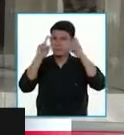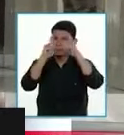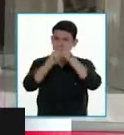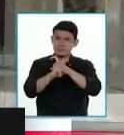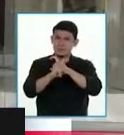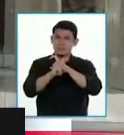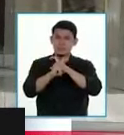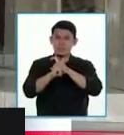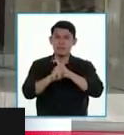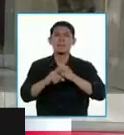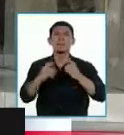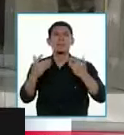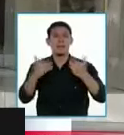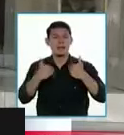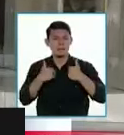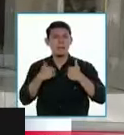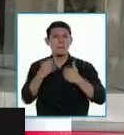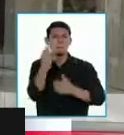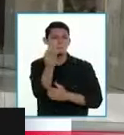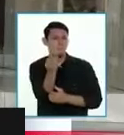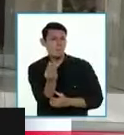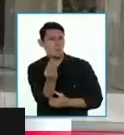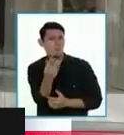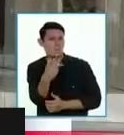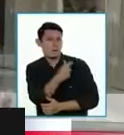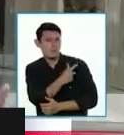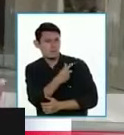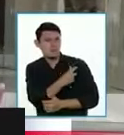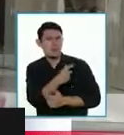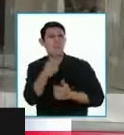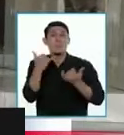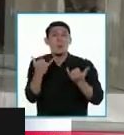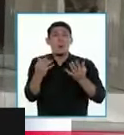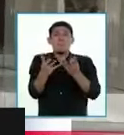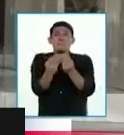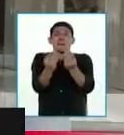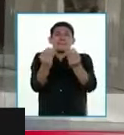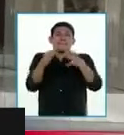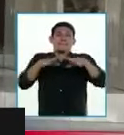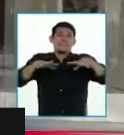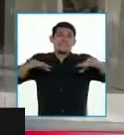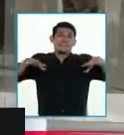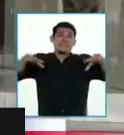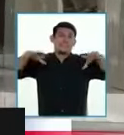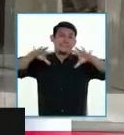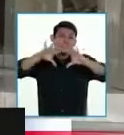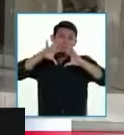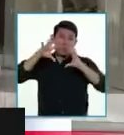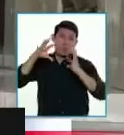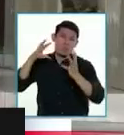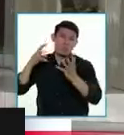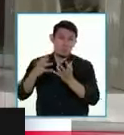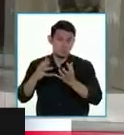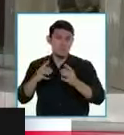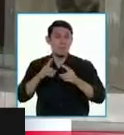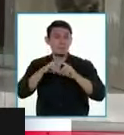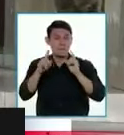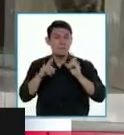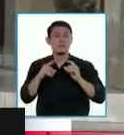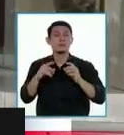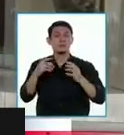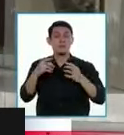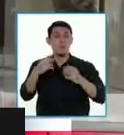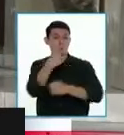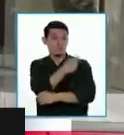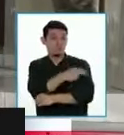complicada en la cual hay pocas vacunas para la enorme demanda que tenemos en todo el mundo y los